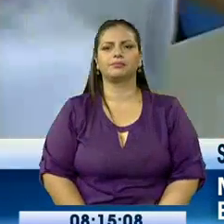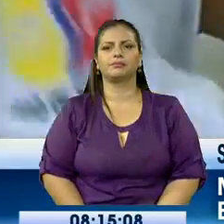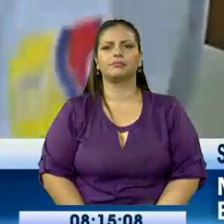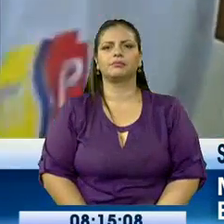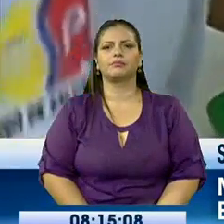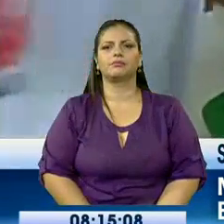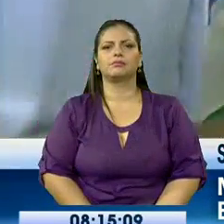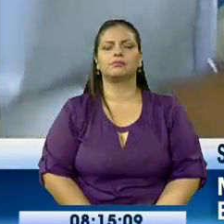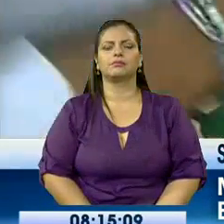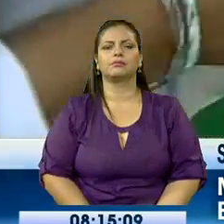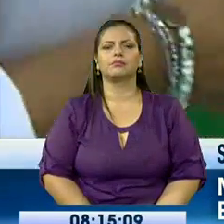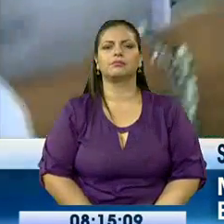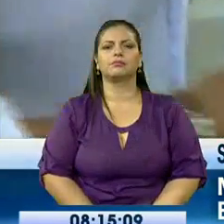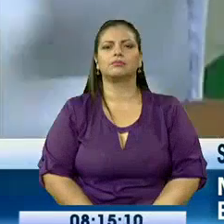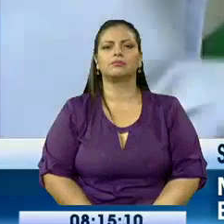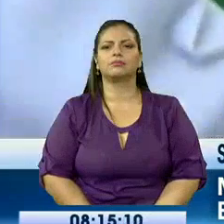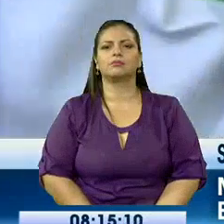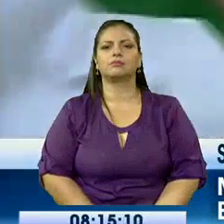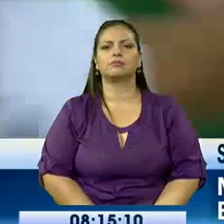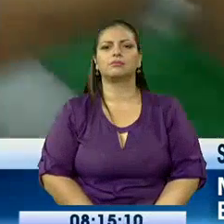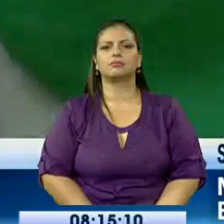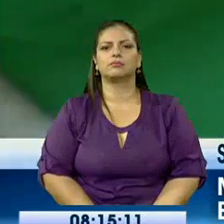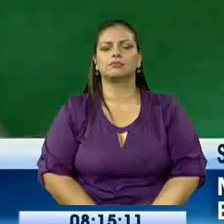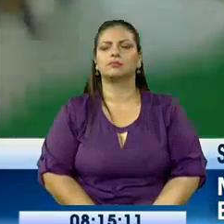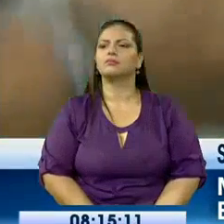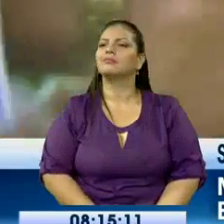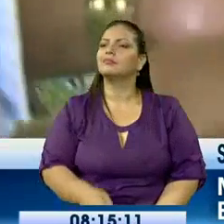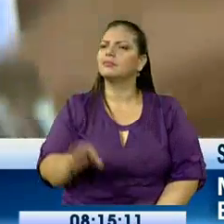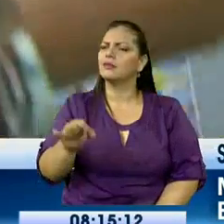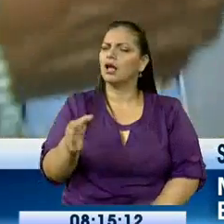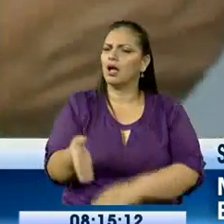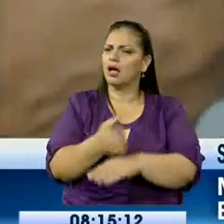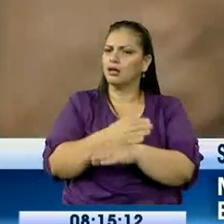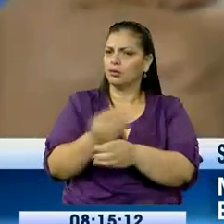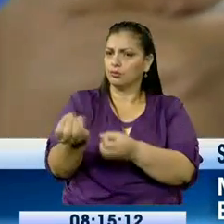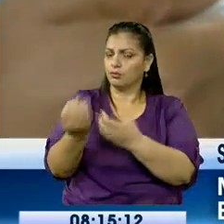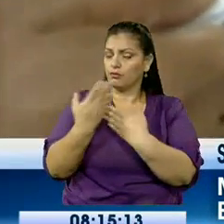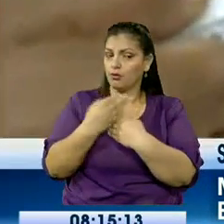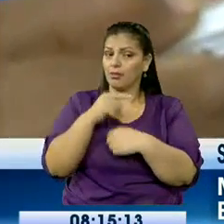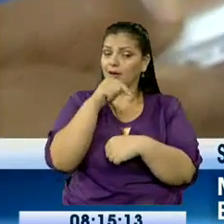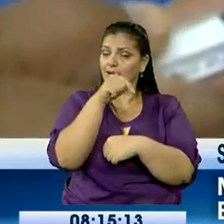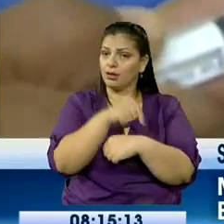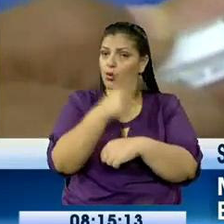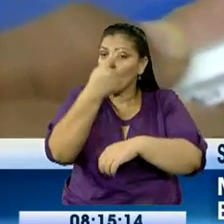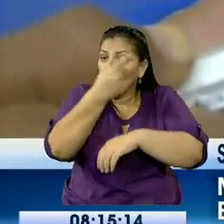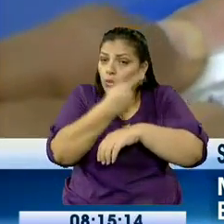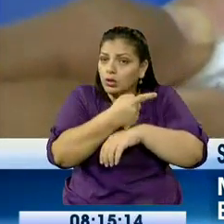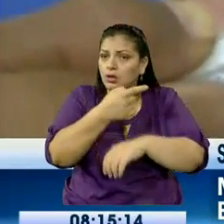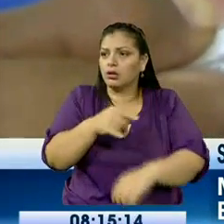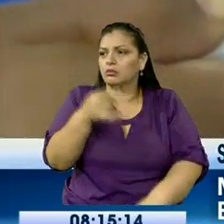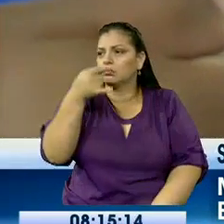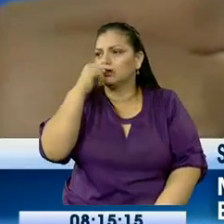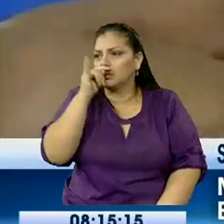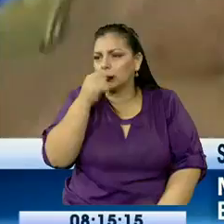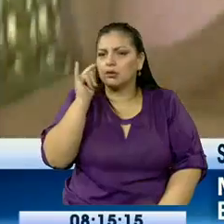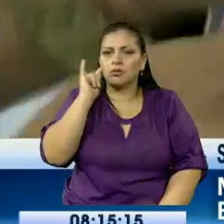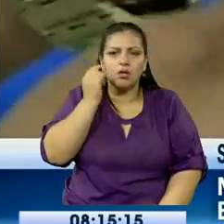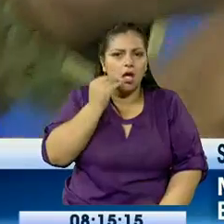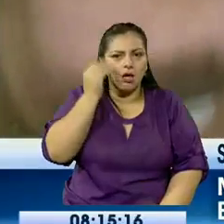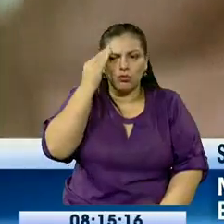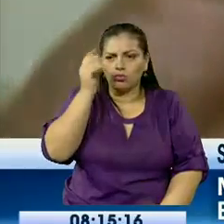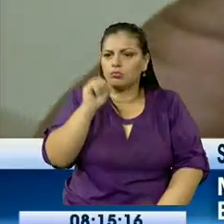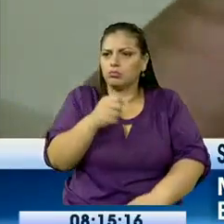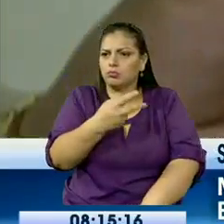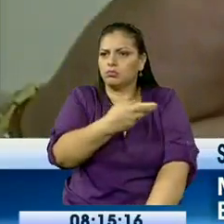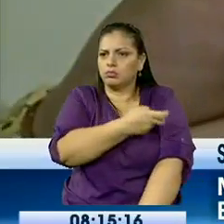Buenos días. Hace un momento me dijo un aproximado de 60 personas al día. No son solamente niños, también adultos pueden acudir, ¿no? Claro, hay